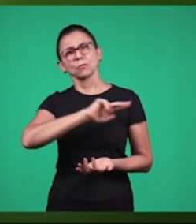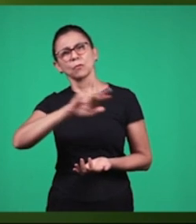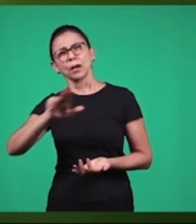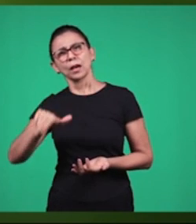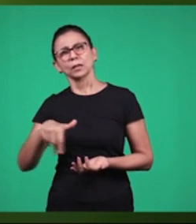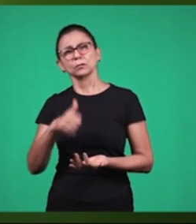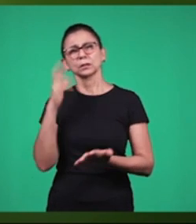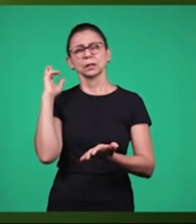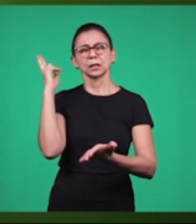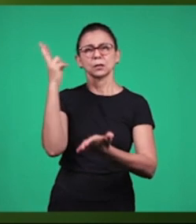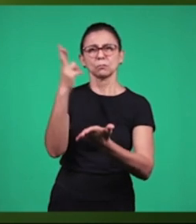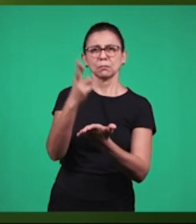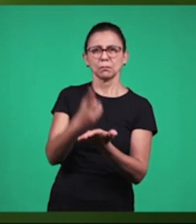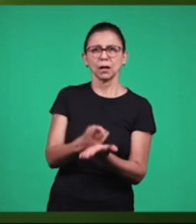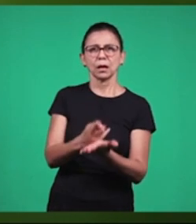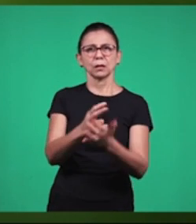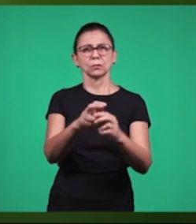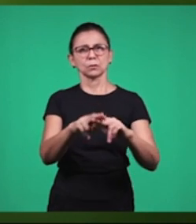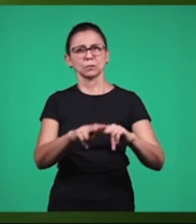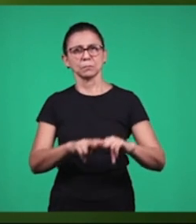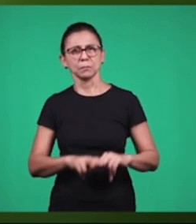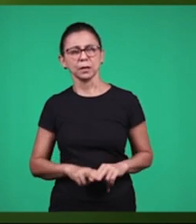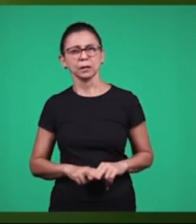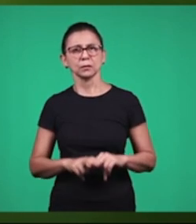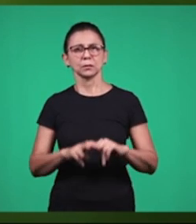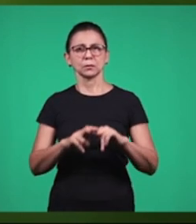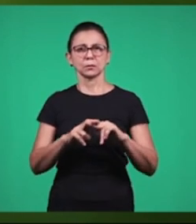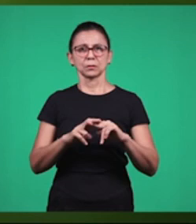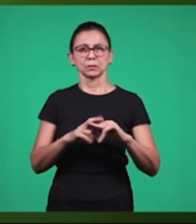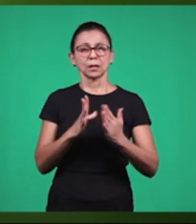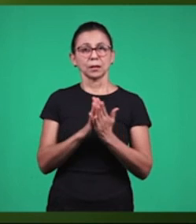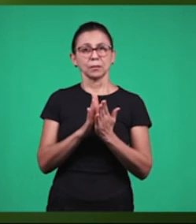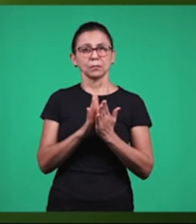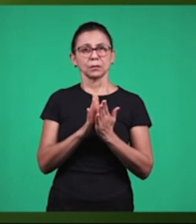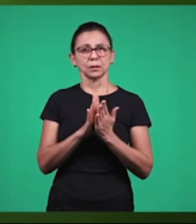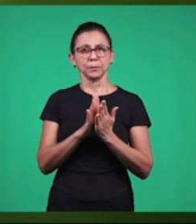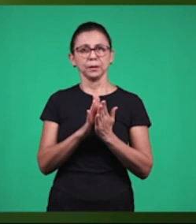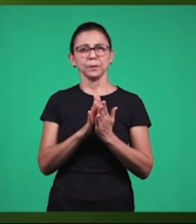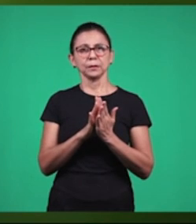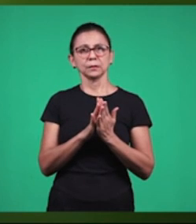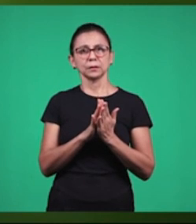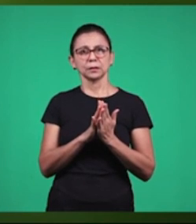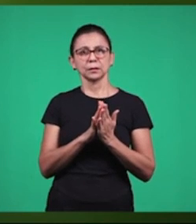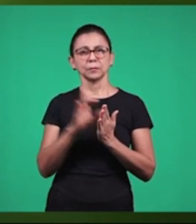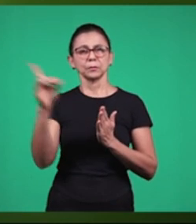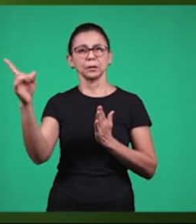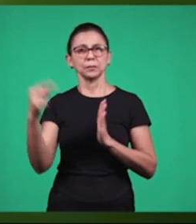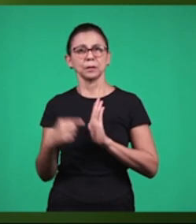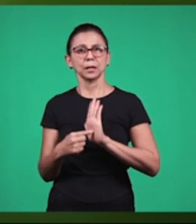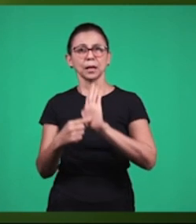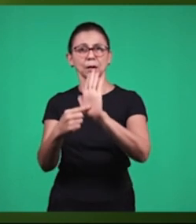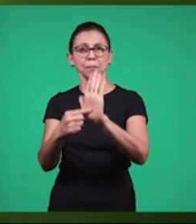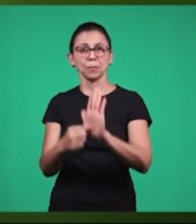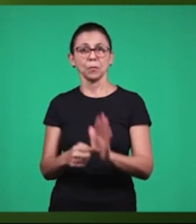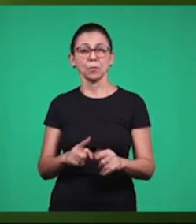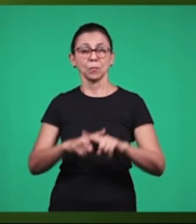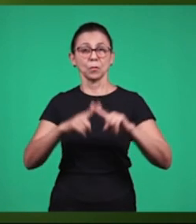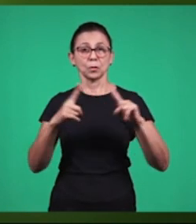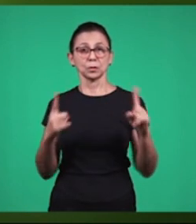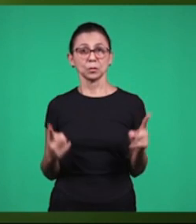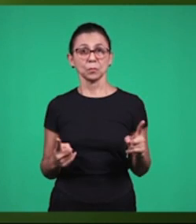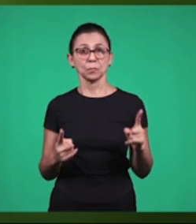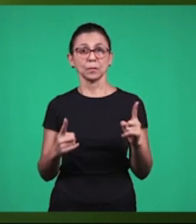cosas, de tener recursos, familias, bienes, mas ellos saben que